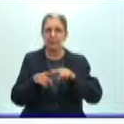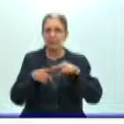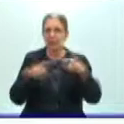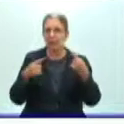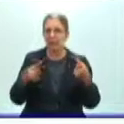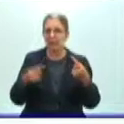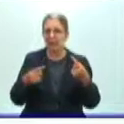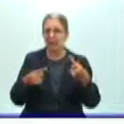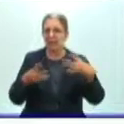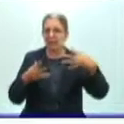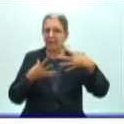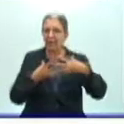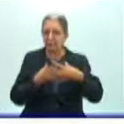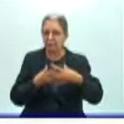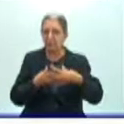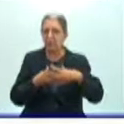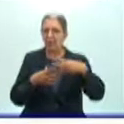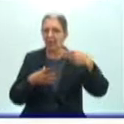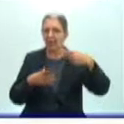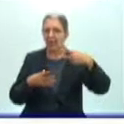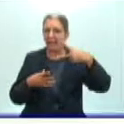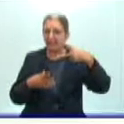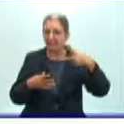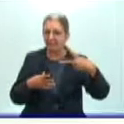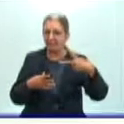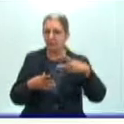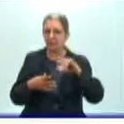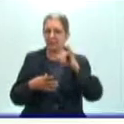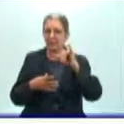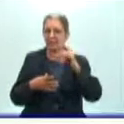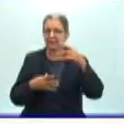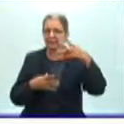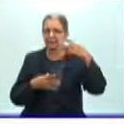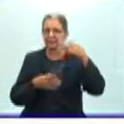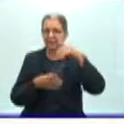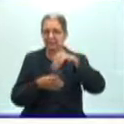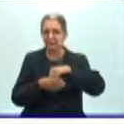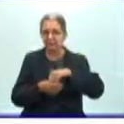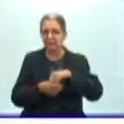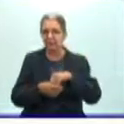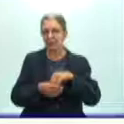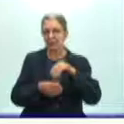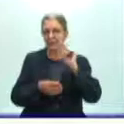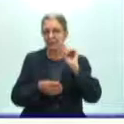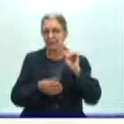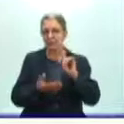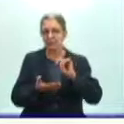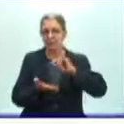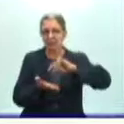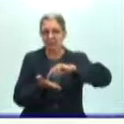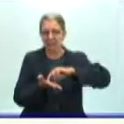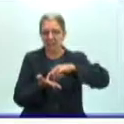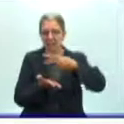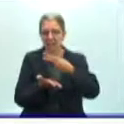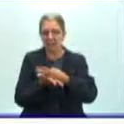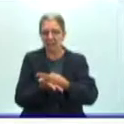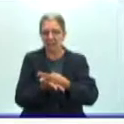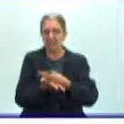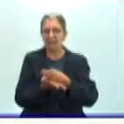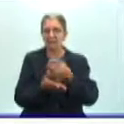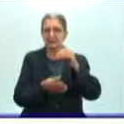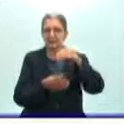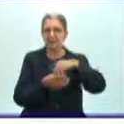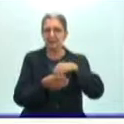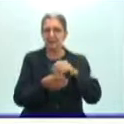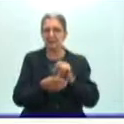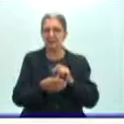por la relación que se establece entre el ángulo inscrito y el ángulo central que están sobre el mismo arco, que en este caso el ángulo inscrito